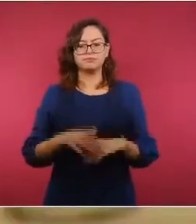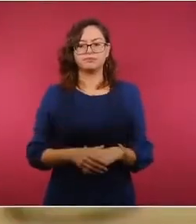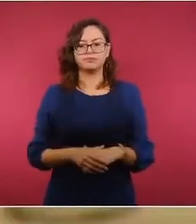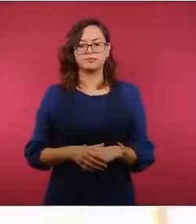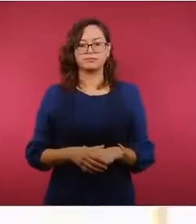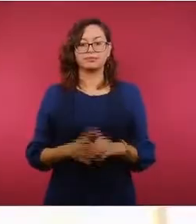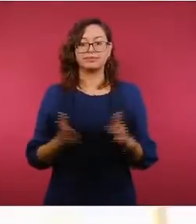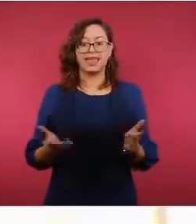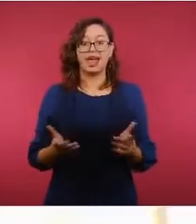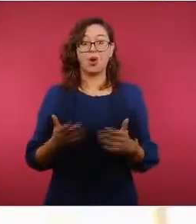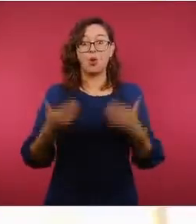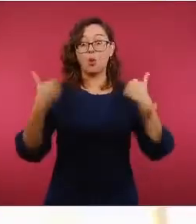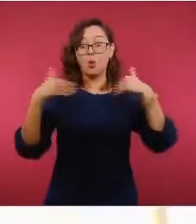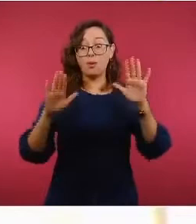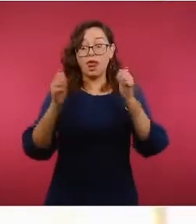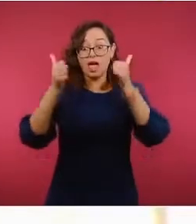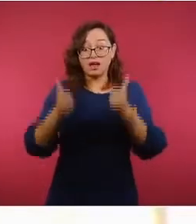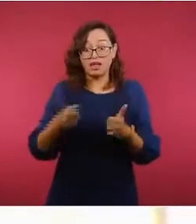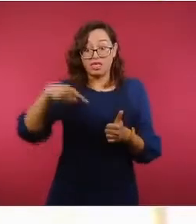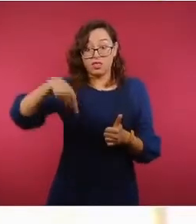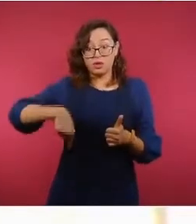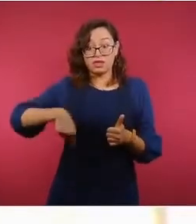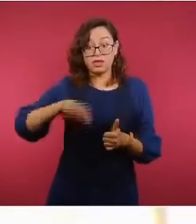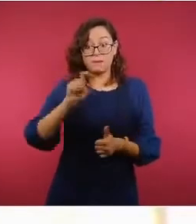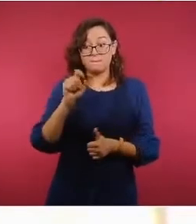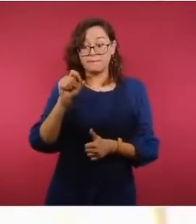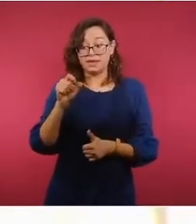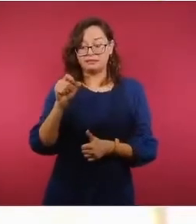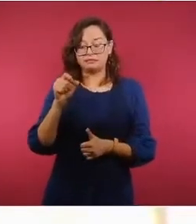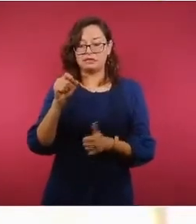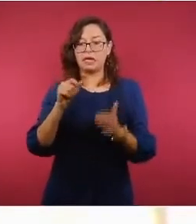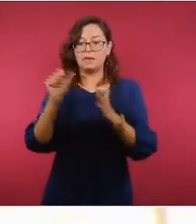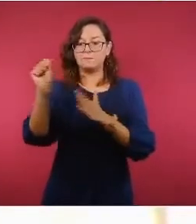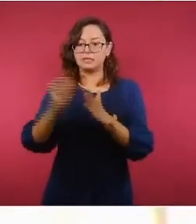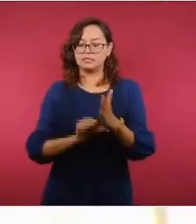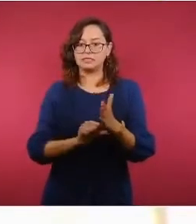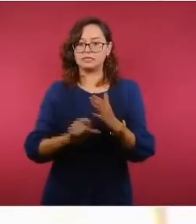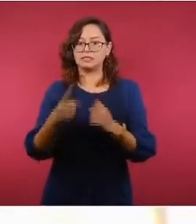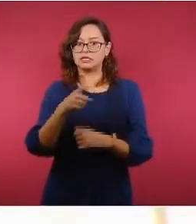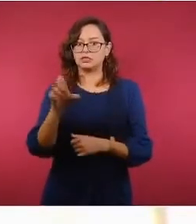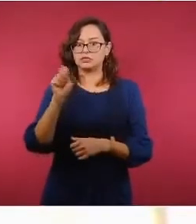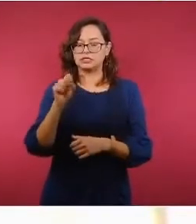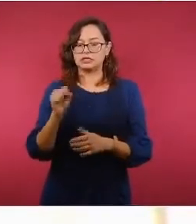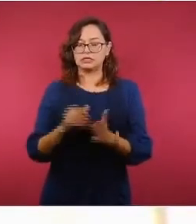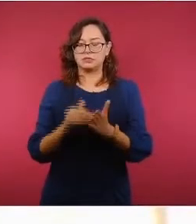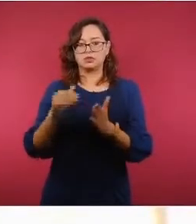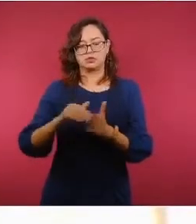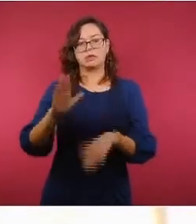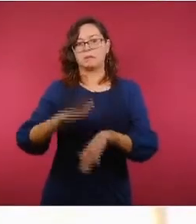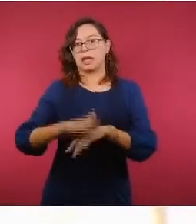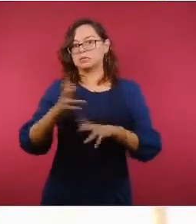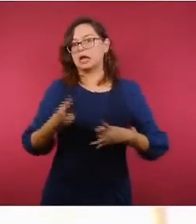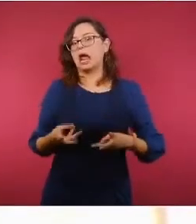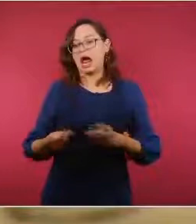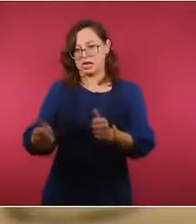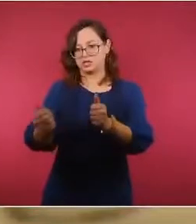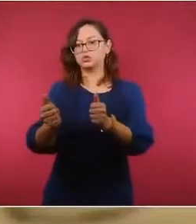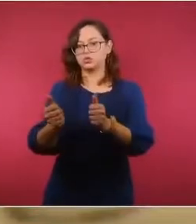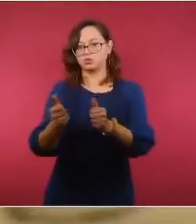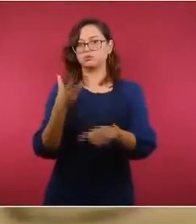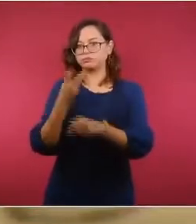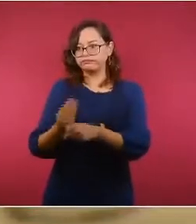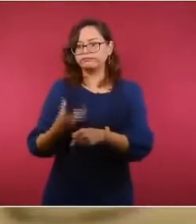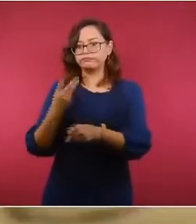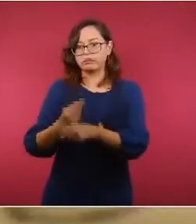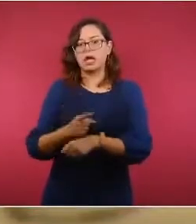tenido aquí los 20 meses, más de 160 millones de pesos nos hubiese costado. El